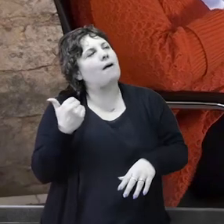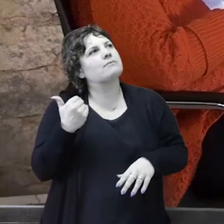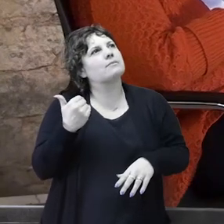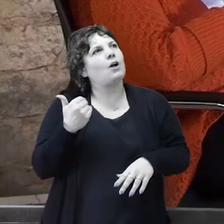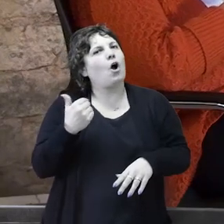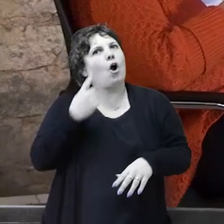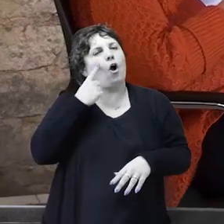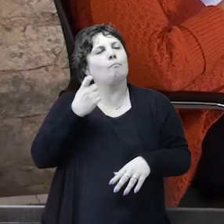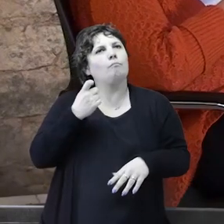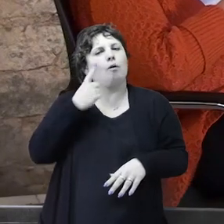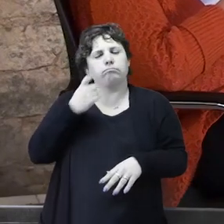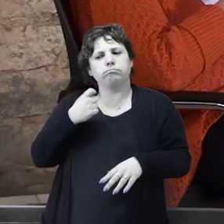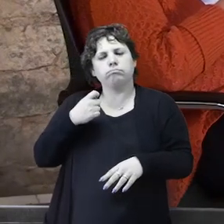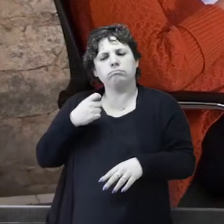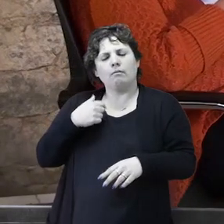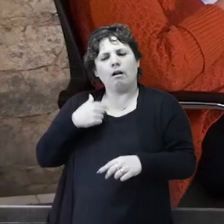con visiones